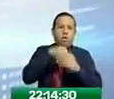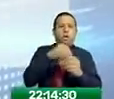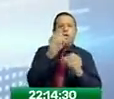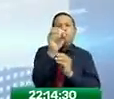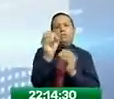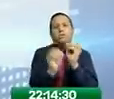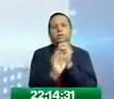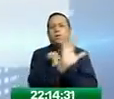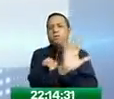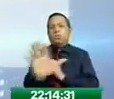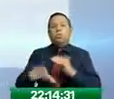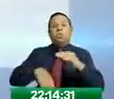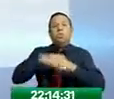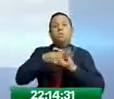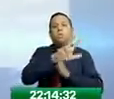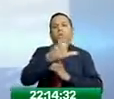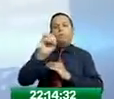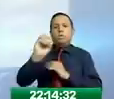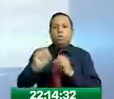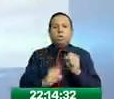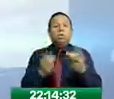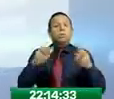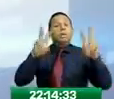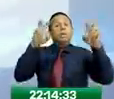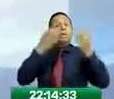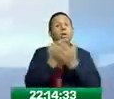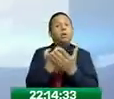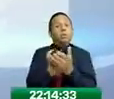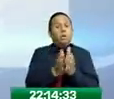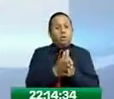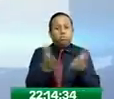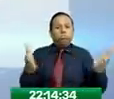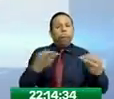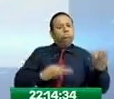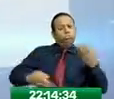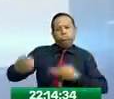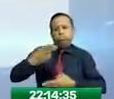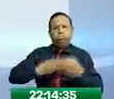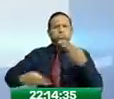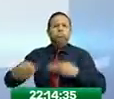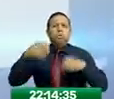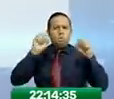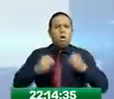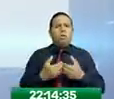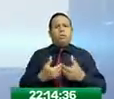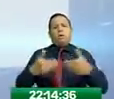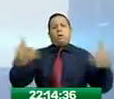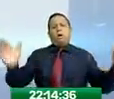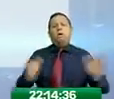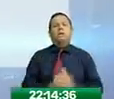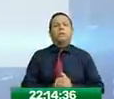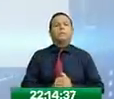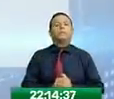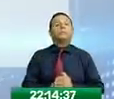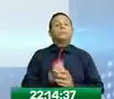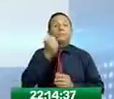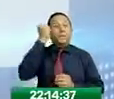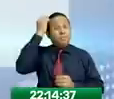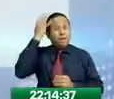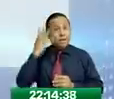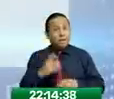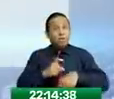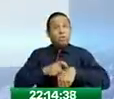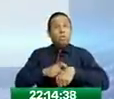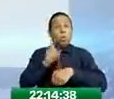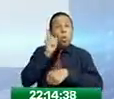privados al 30%. La actividad comercial se reanuda con el 30% del aforo permitido. En semáforo amarillo, el horario de toque de queda es de 23 horas